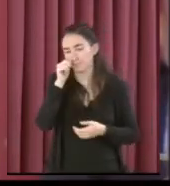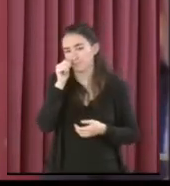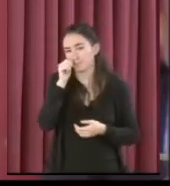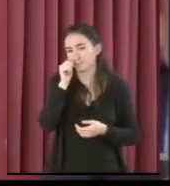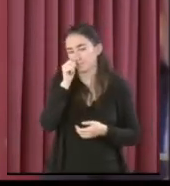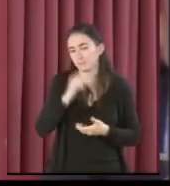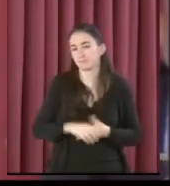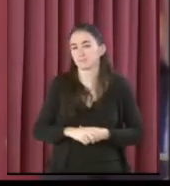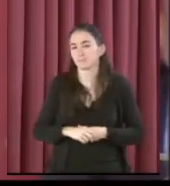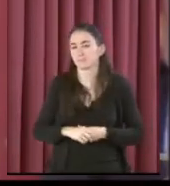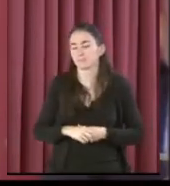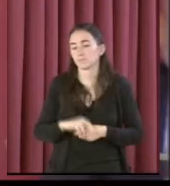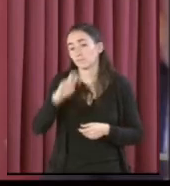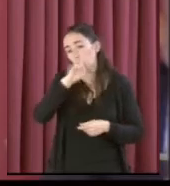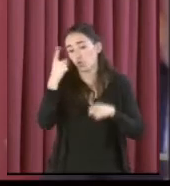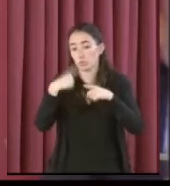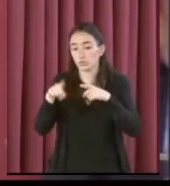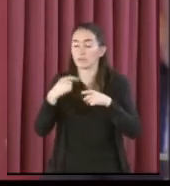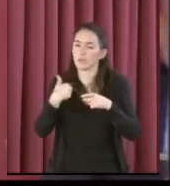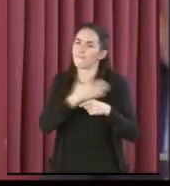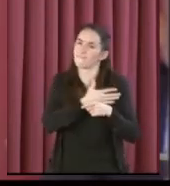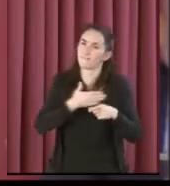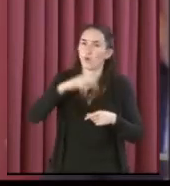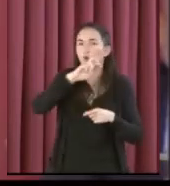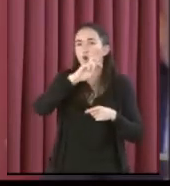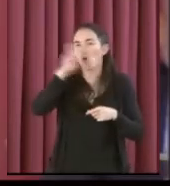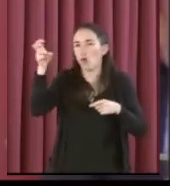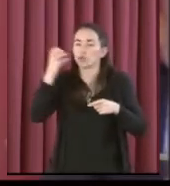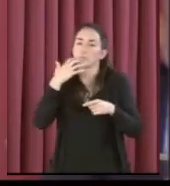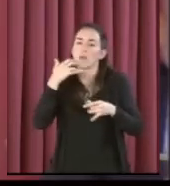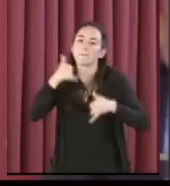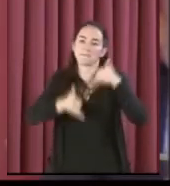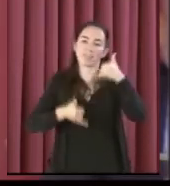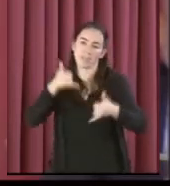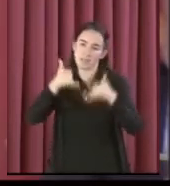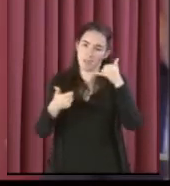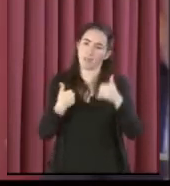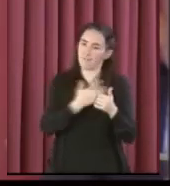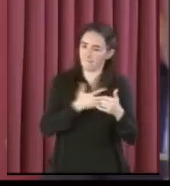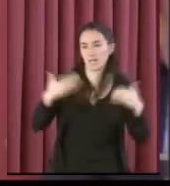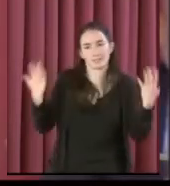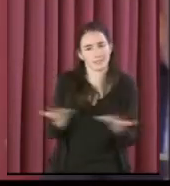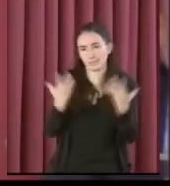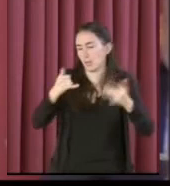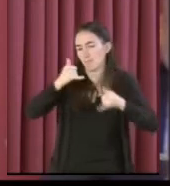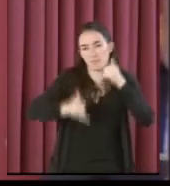paralela, estamos trabajando en la promoción de otros medios de transporte sostenible, como la bicicleta. Estamos apostando por la sensibilización a través de campañas